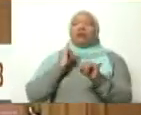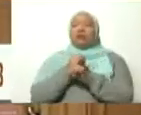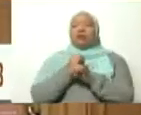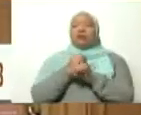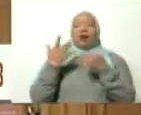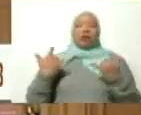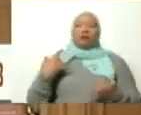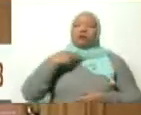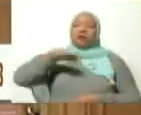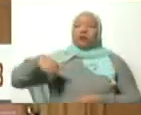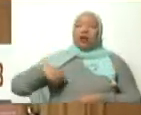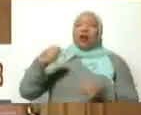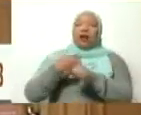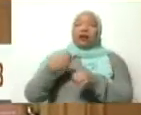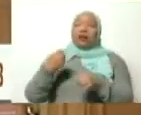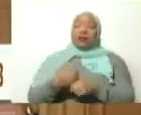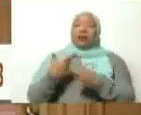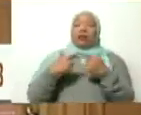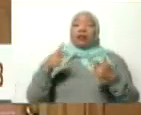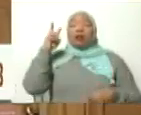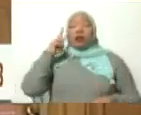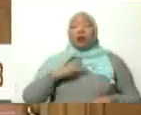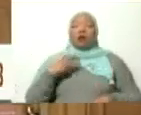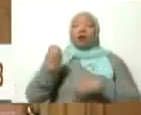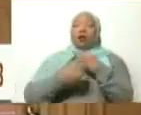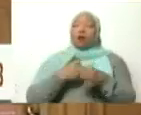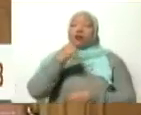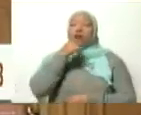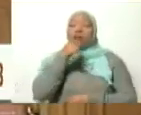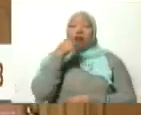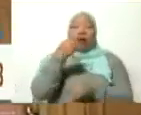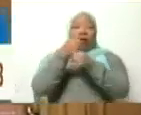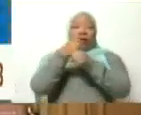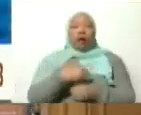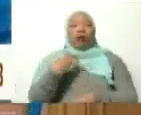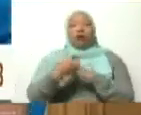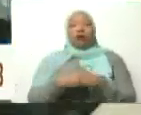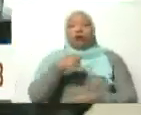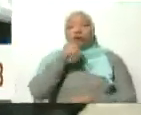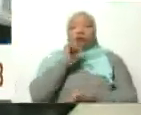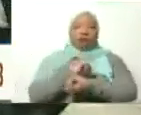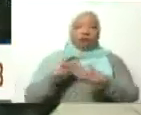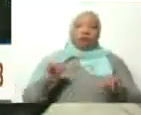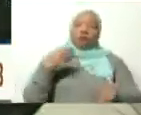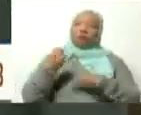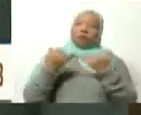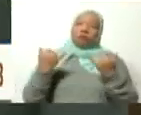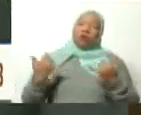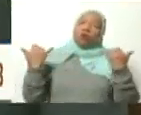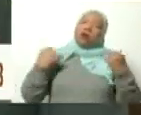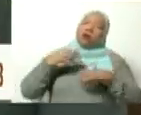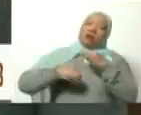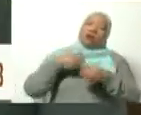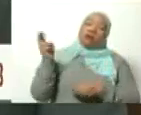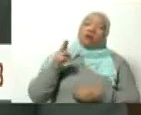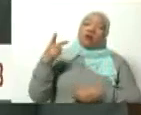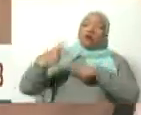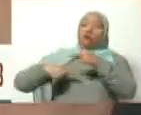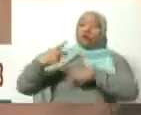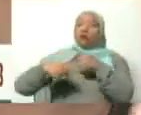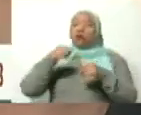heredamos de nuestro padre libertador Simón Bolívar y que nos llena de orgullo, de honor y dignidad cuando cruzamos nuestra